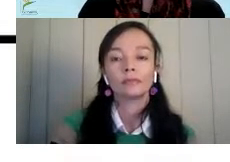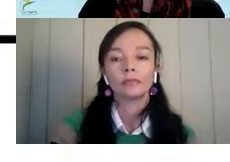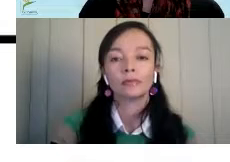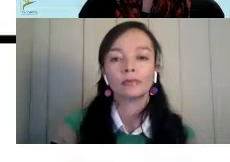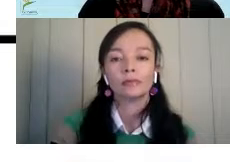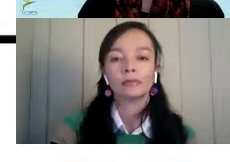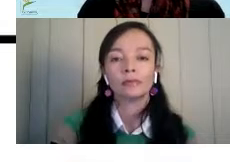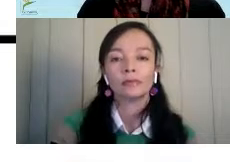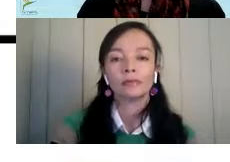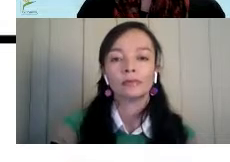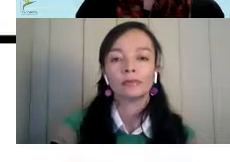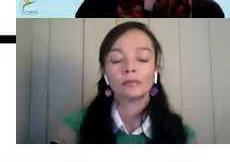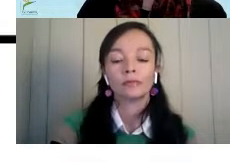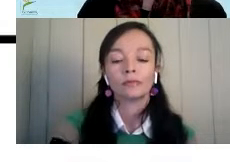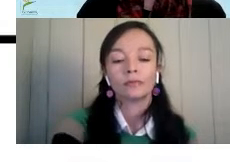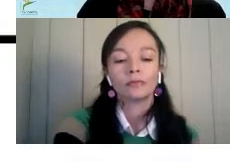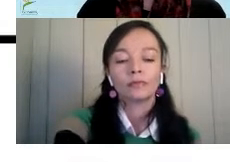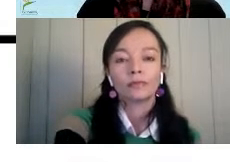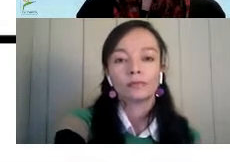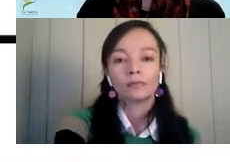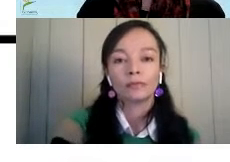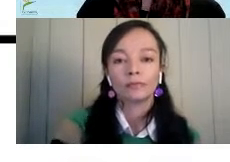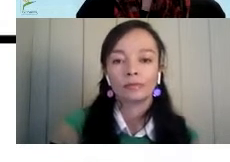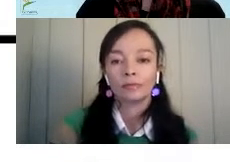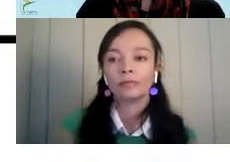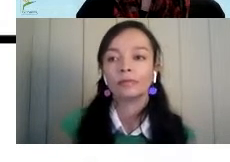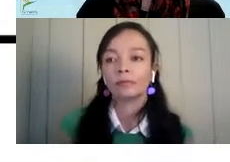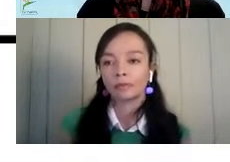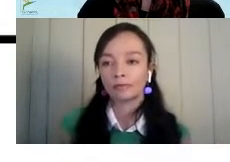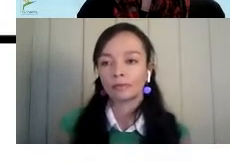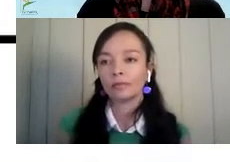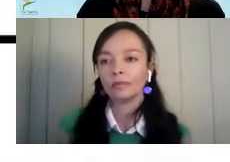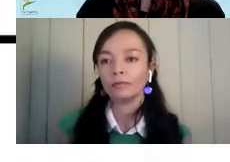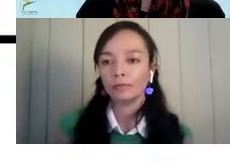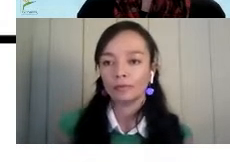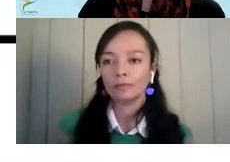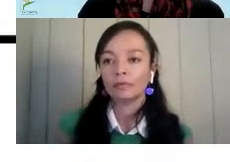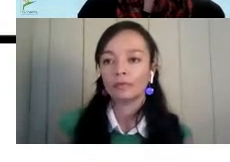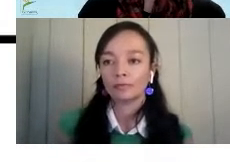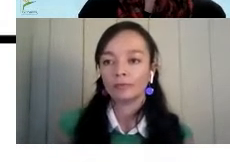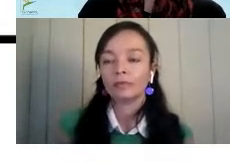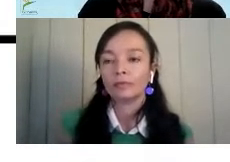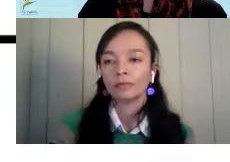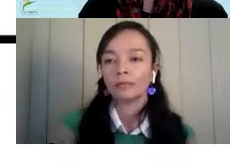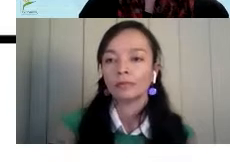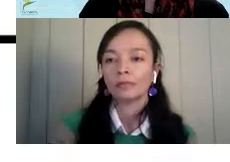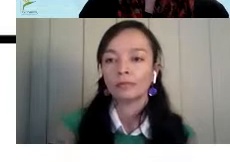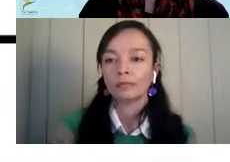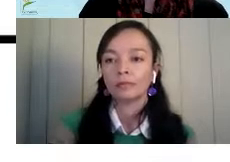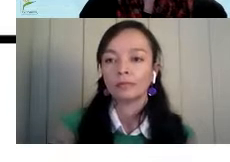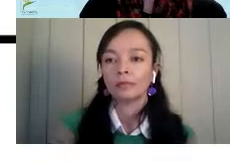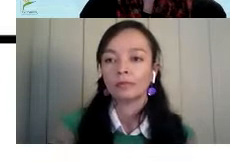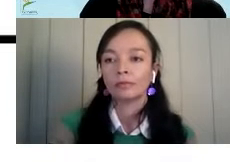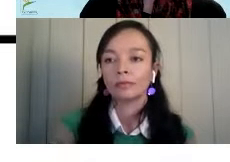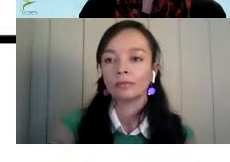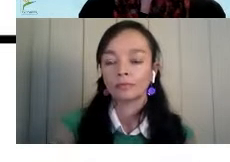hablados. Tienen su propia sintaxis, gramática, forma de arte, tiene su propio modismo,